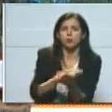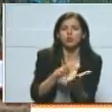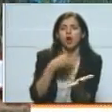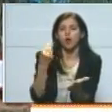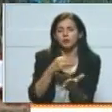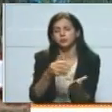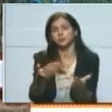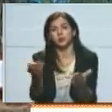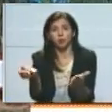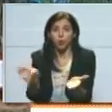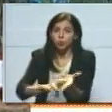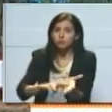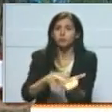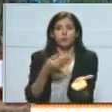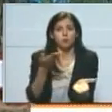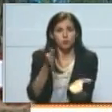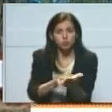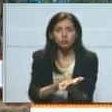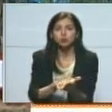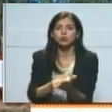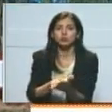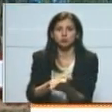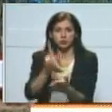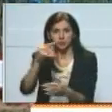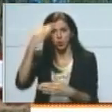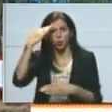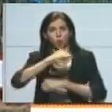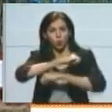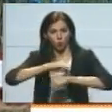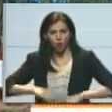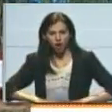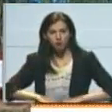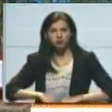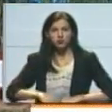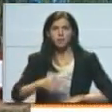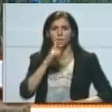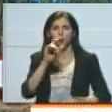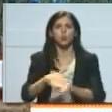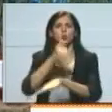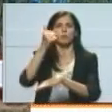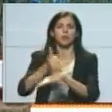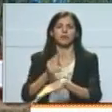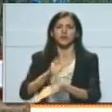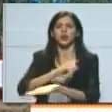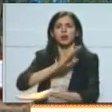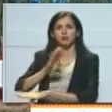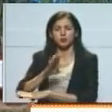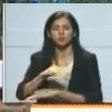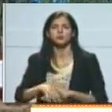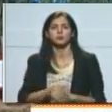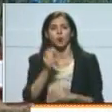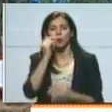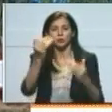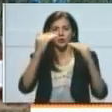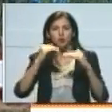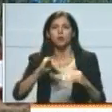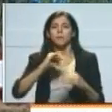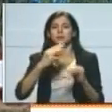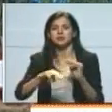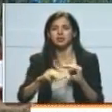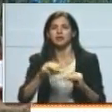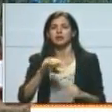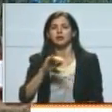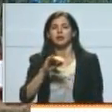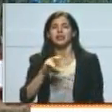Otro muerto por el que tú, la Guardia Nacional y Maduro deben pagar ante la justicia. Juan Requesén, Neomar Lander,